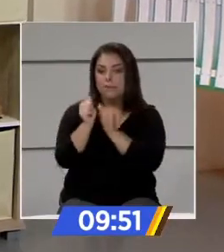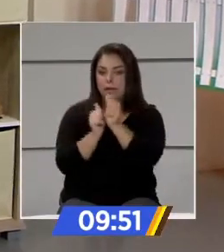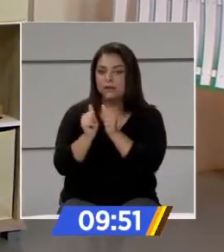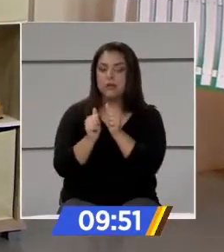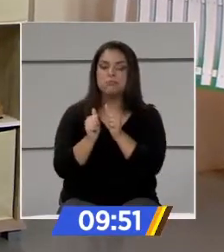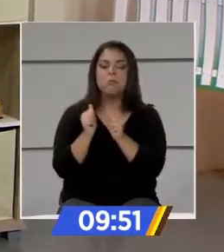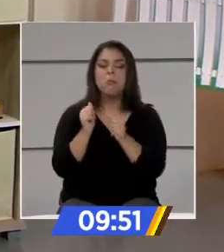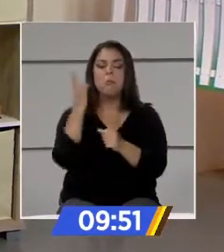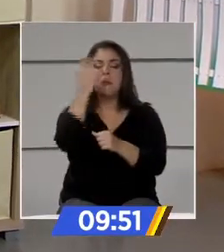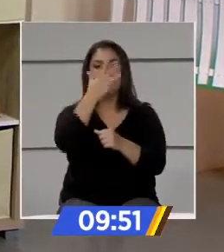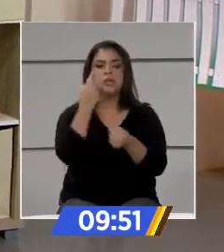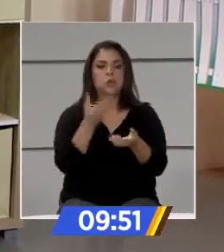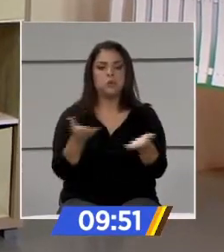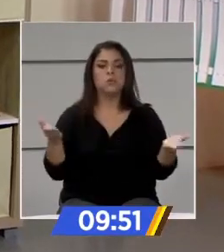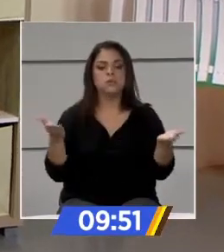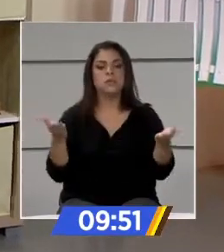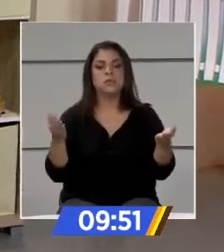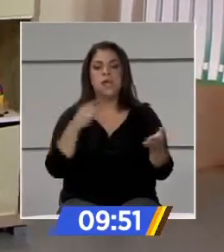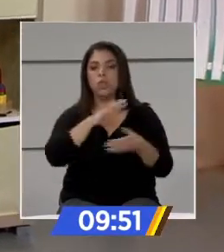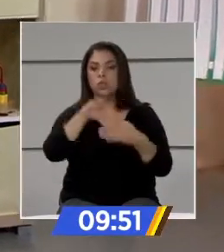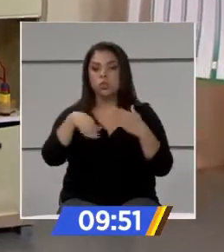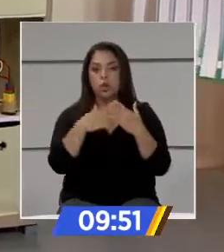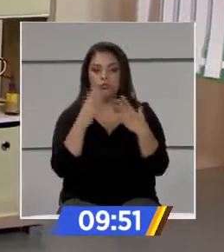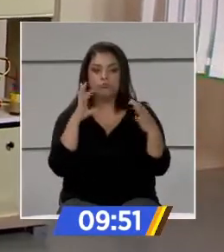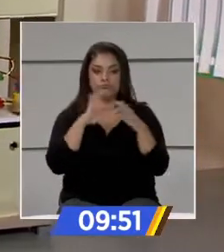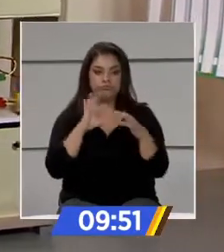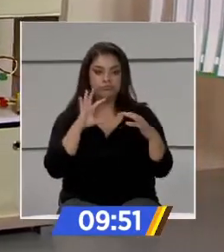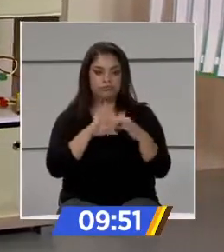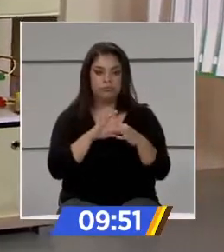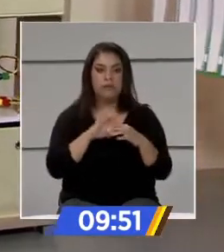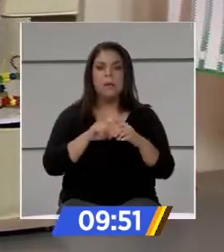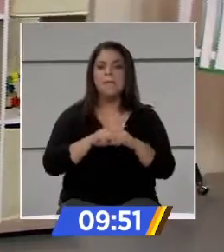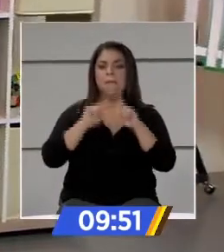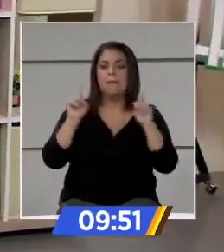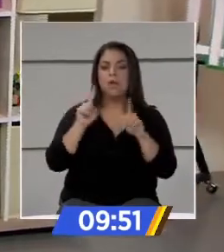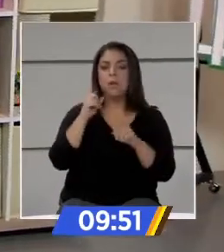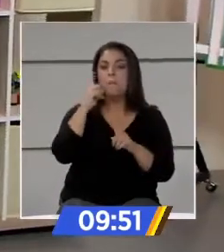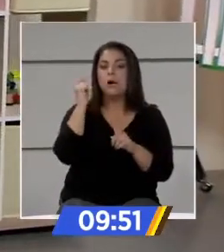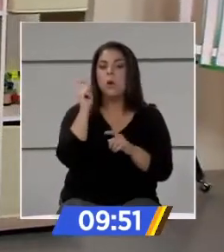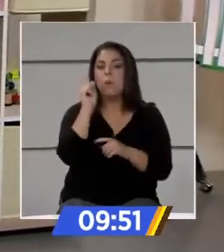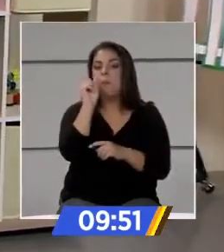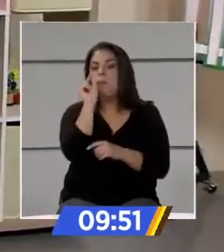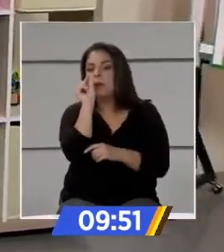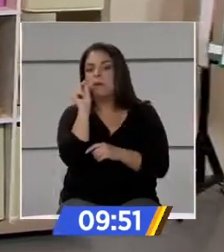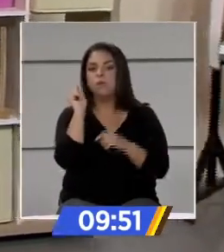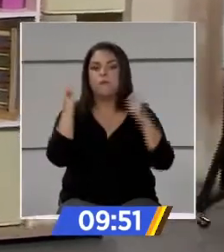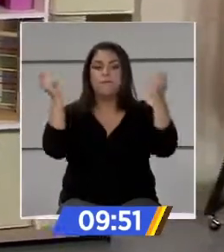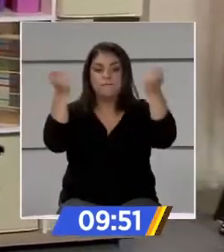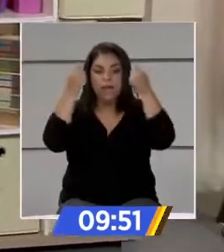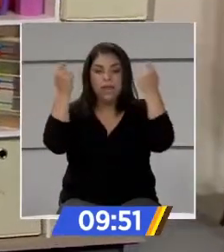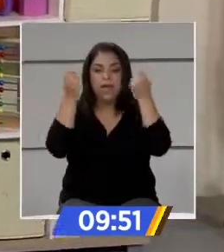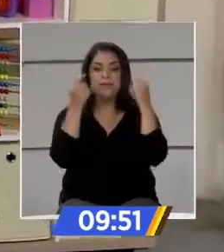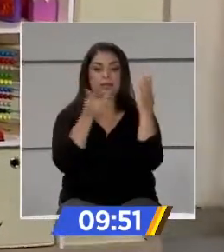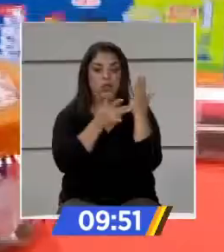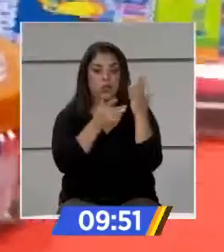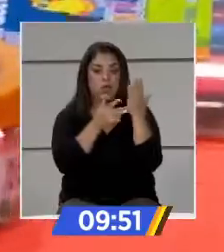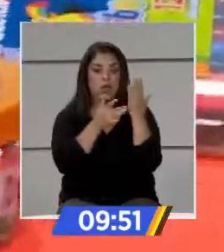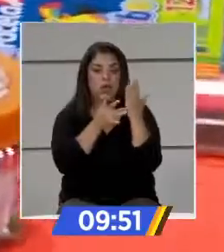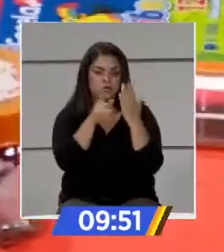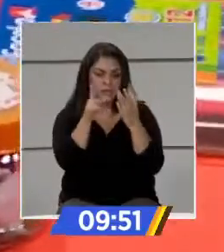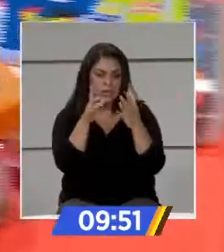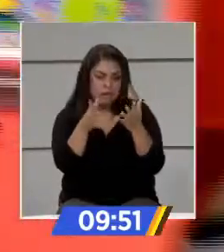que en realidad todo se entrelaza. Y para tal vez hacer un poquito como de la Feria de Tecnología, ¿qué tal si creamos